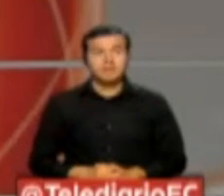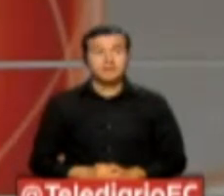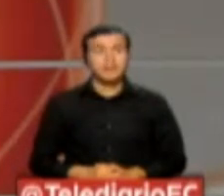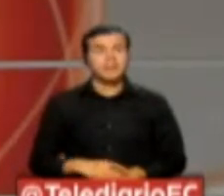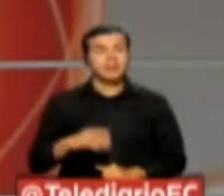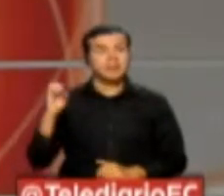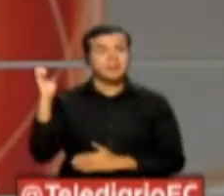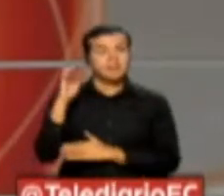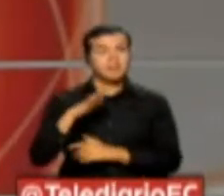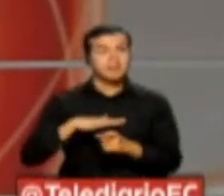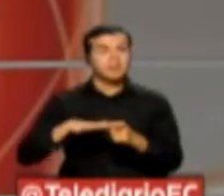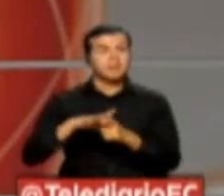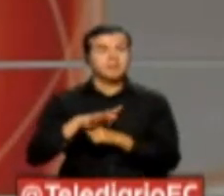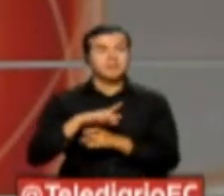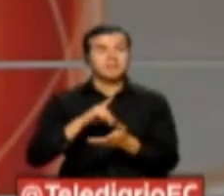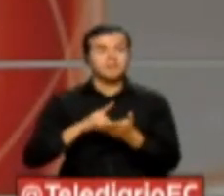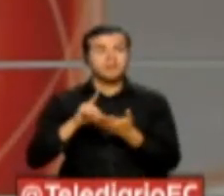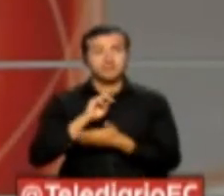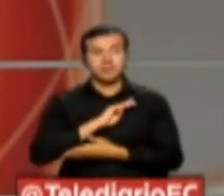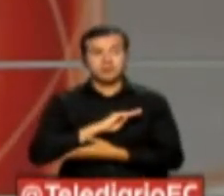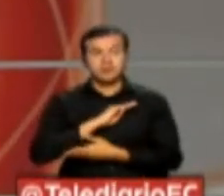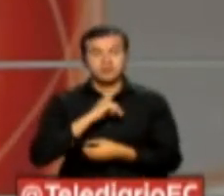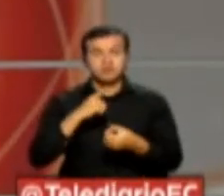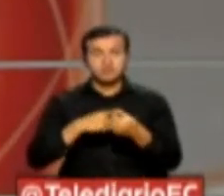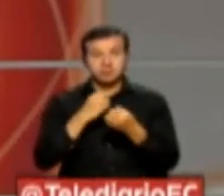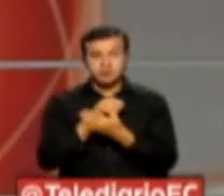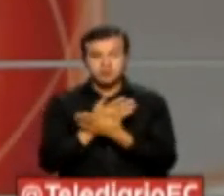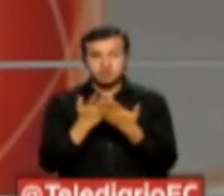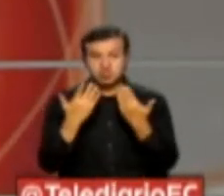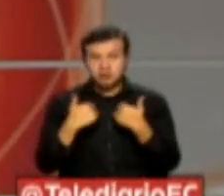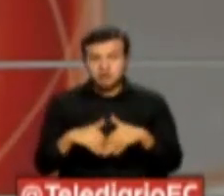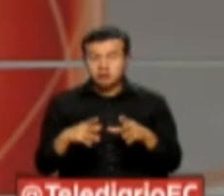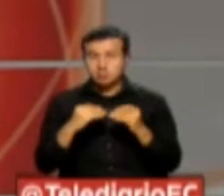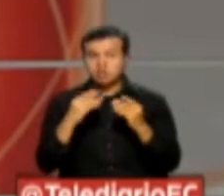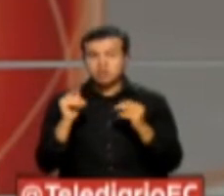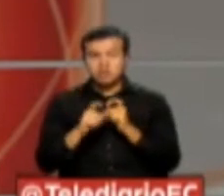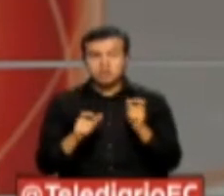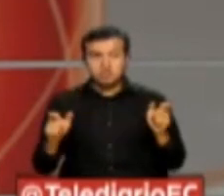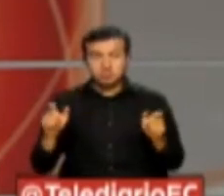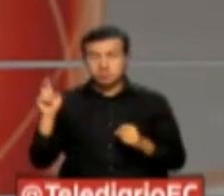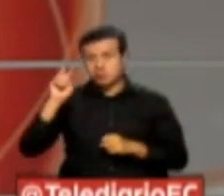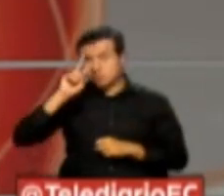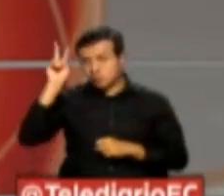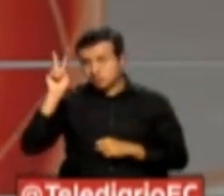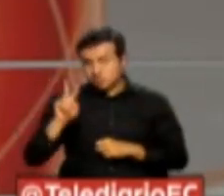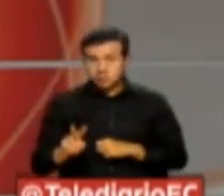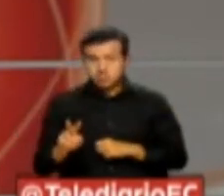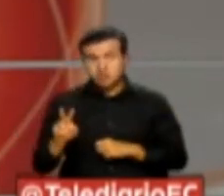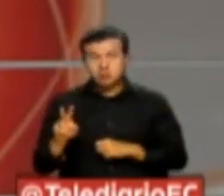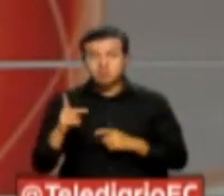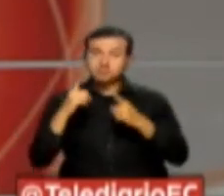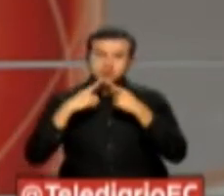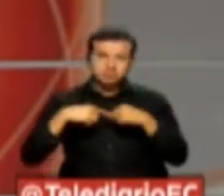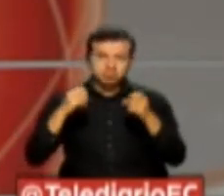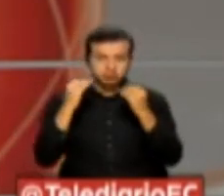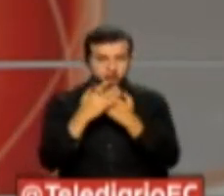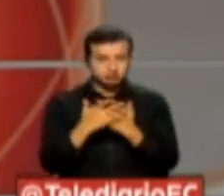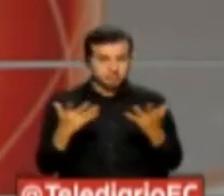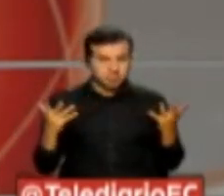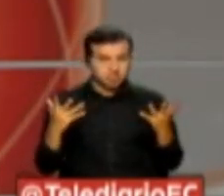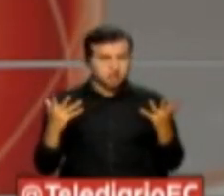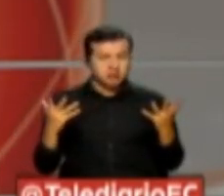de emergencia en el Distrito Metropolitano de Quito debido al flujo de migrantes venezolanos fue declarado.